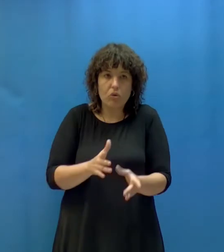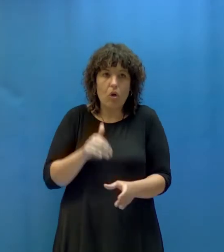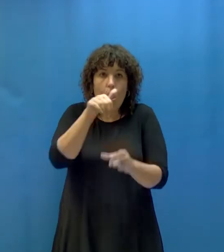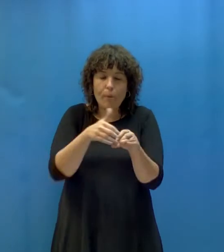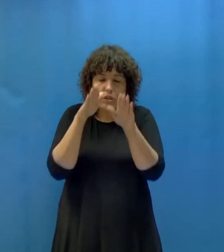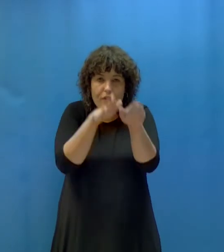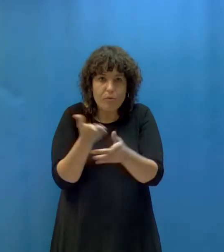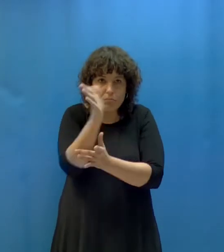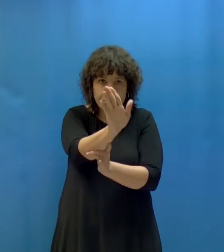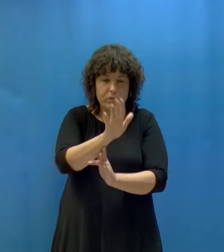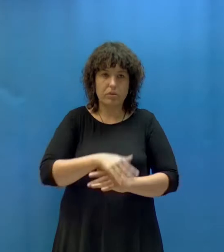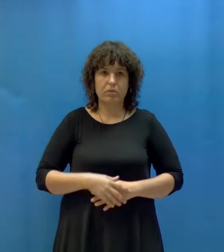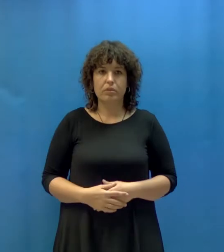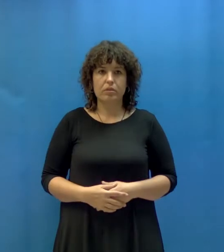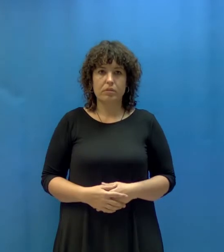la iniciativa?